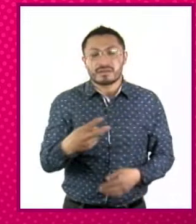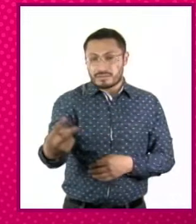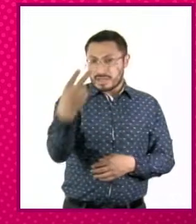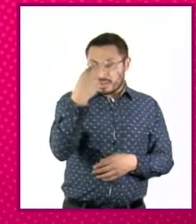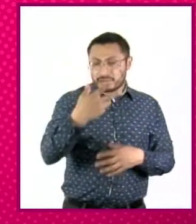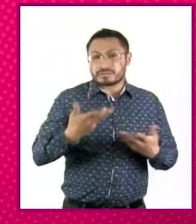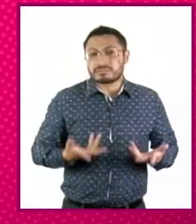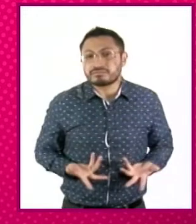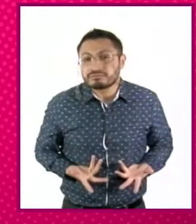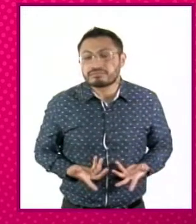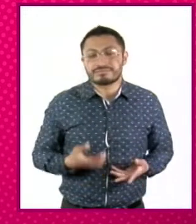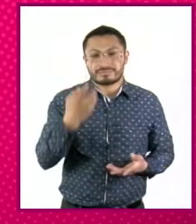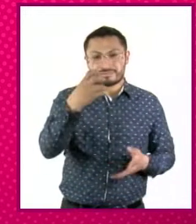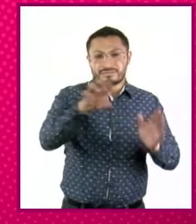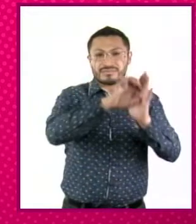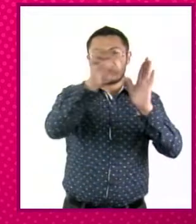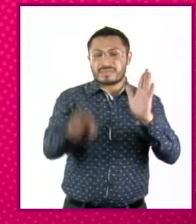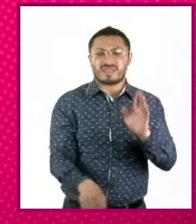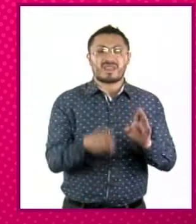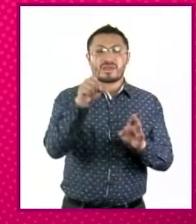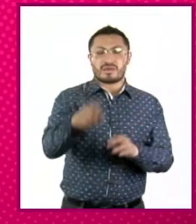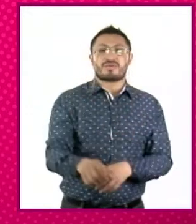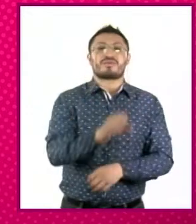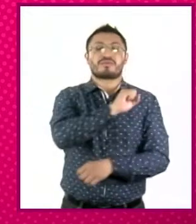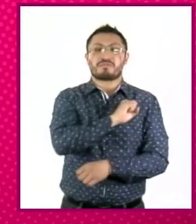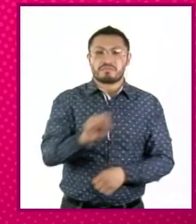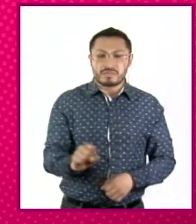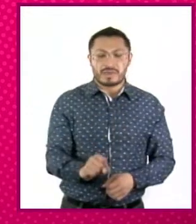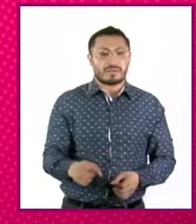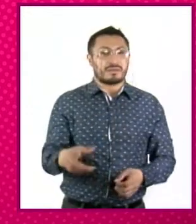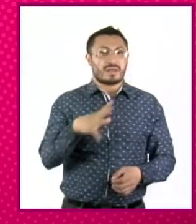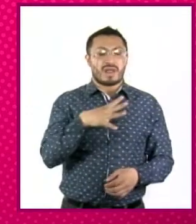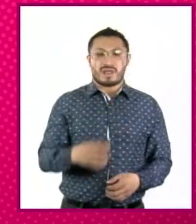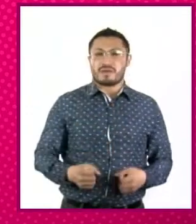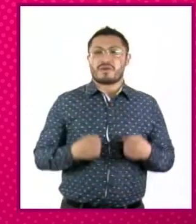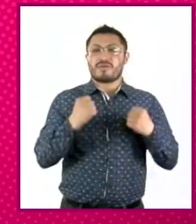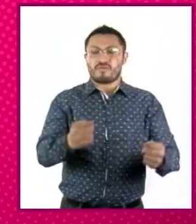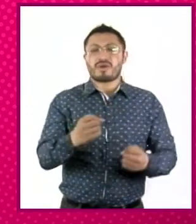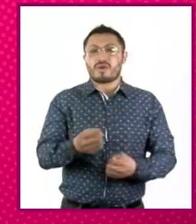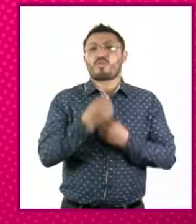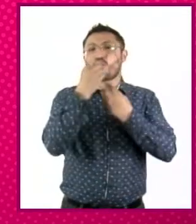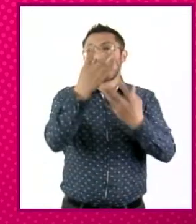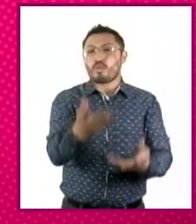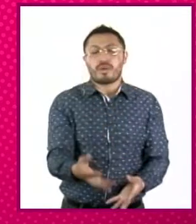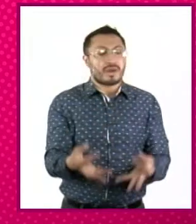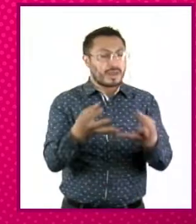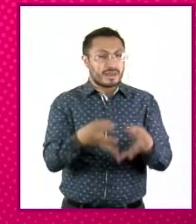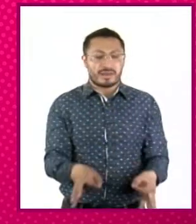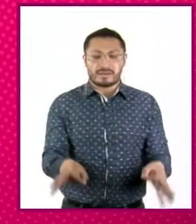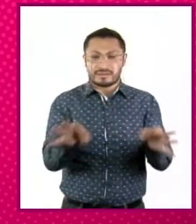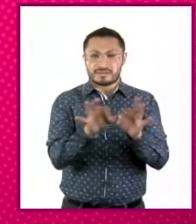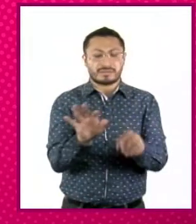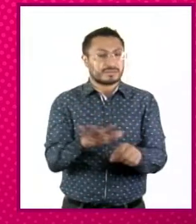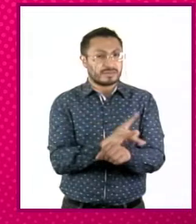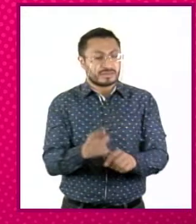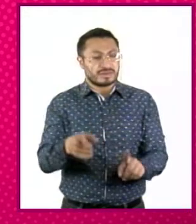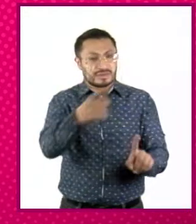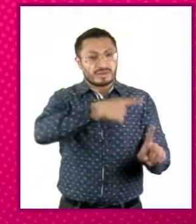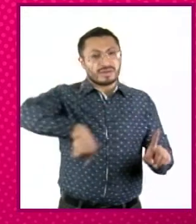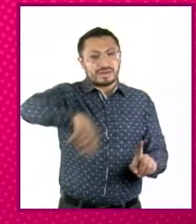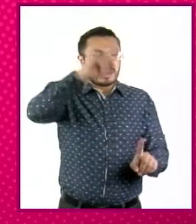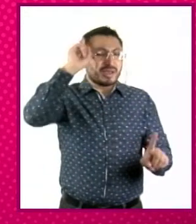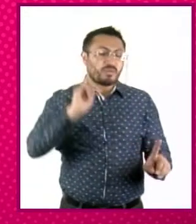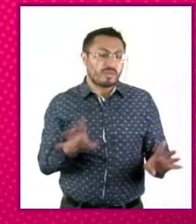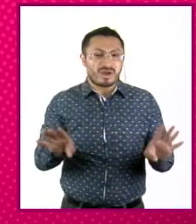un ejemplo de su imperio tiránico. Tiene una fuerza poética muy potente porque a las mujeres se les había